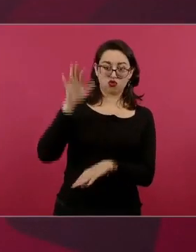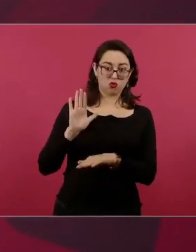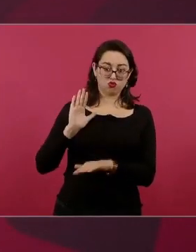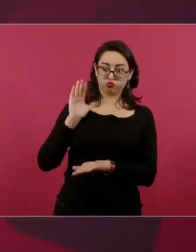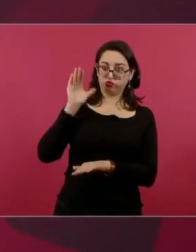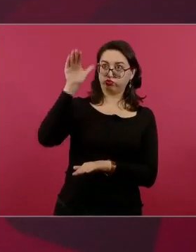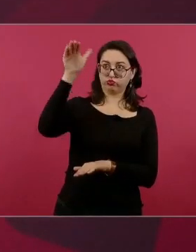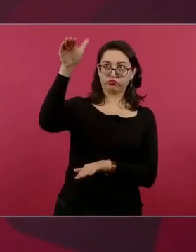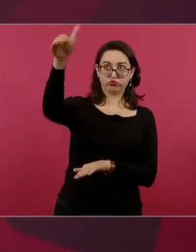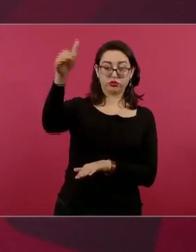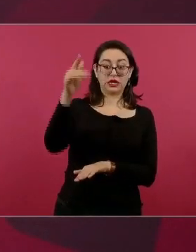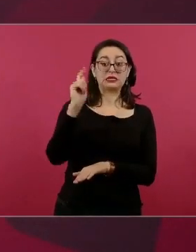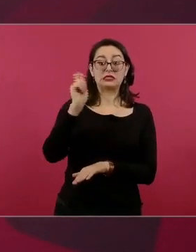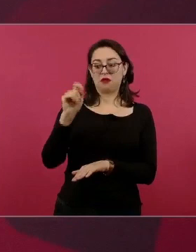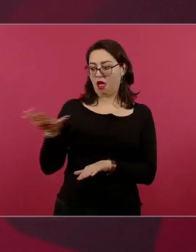Queda abajo